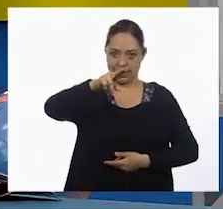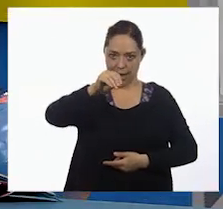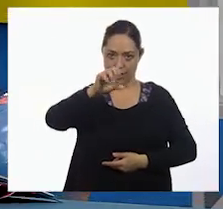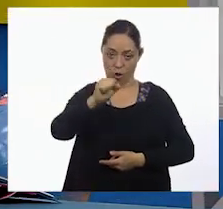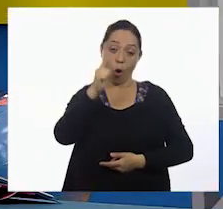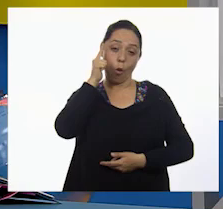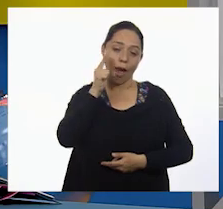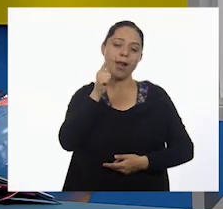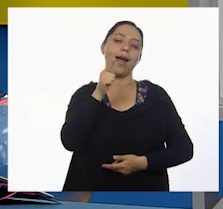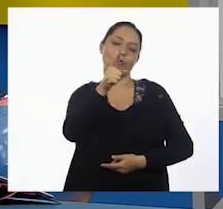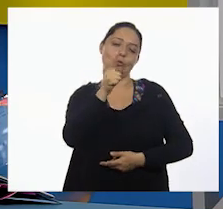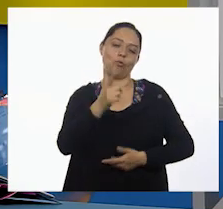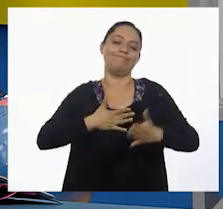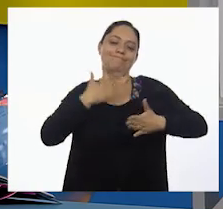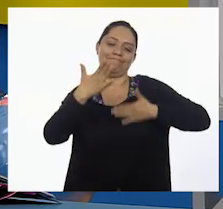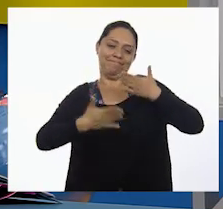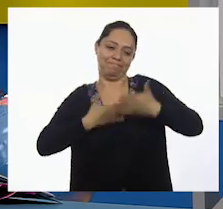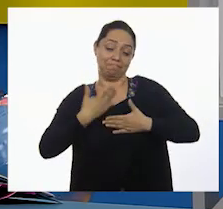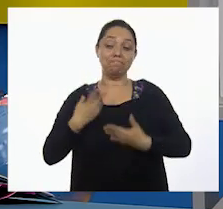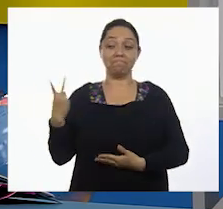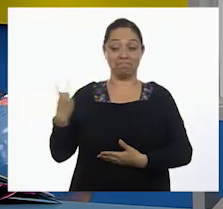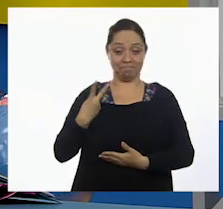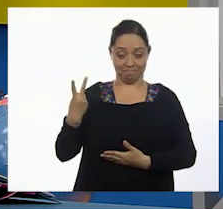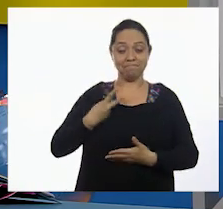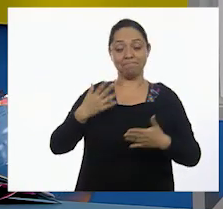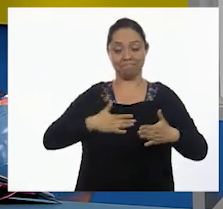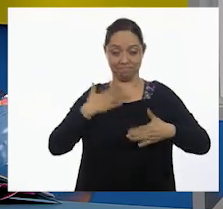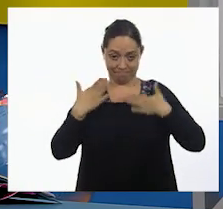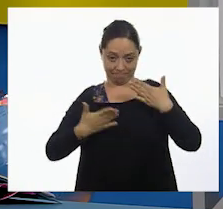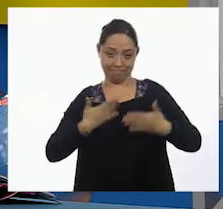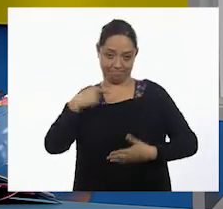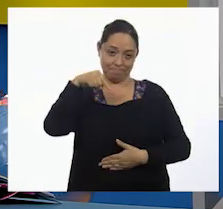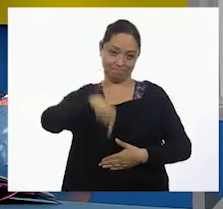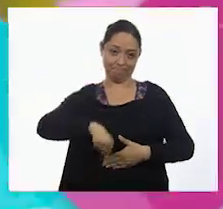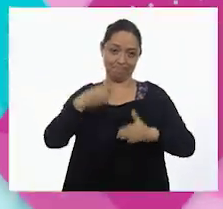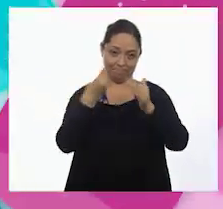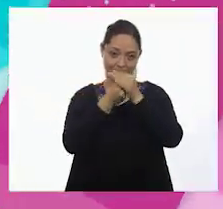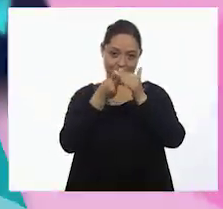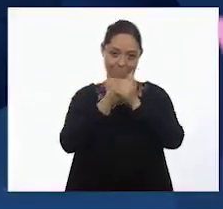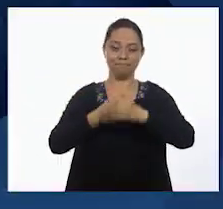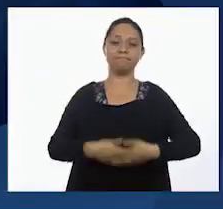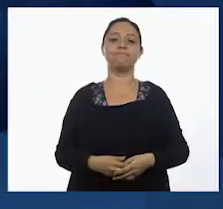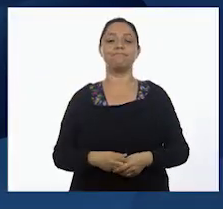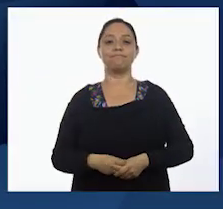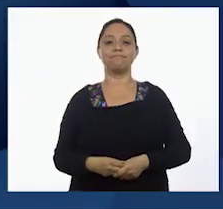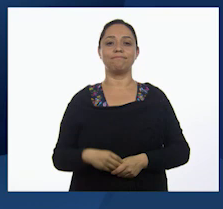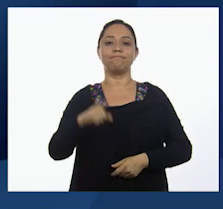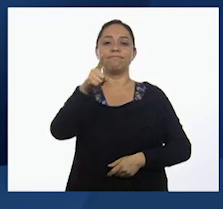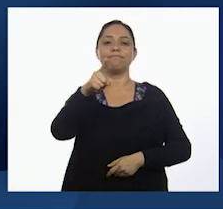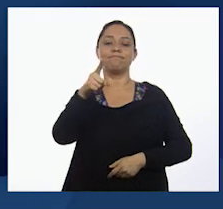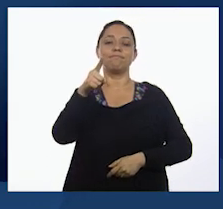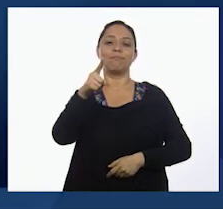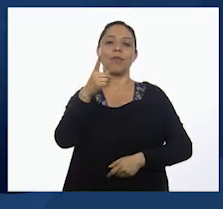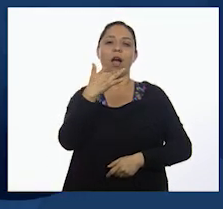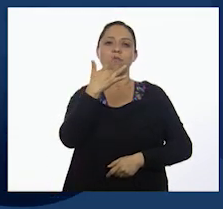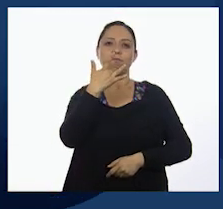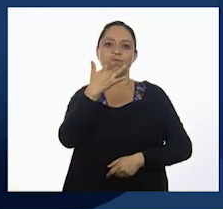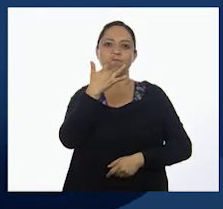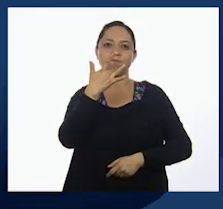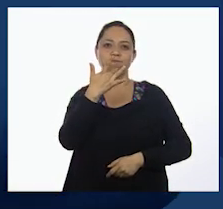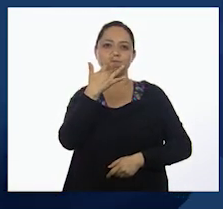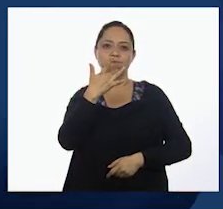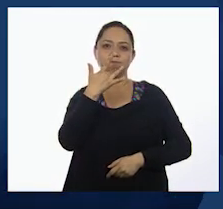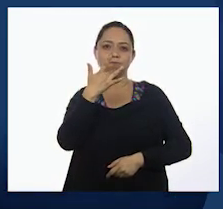lo hacemos María y yo aquí en este espacio. La velada del sapo. Sentadito